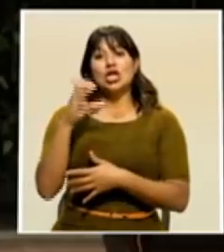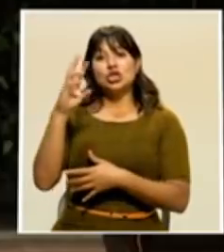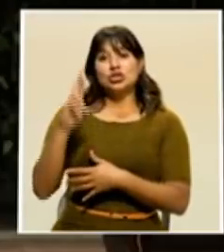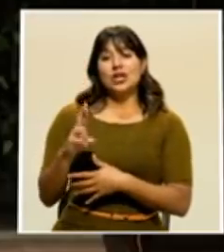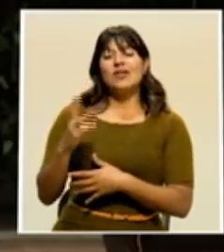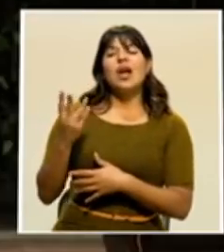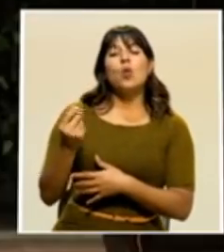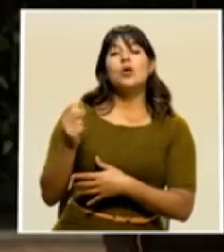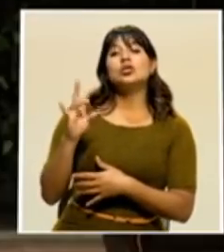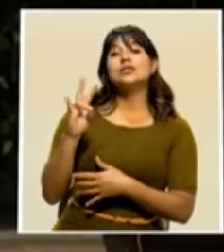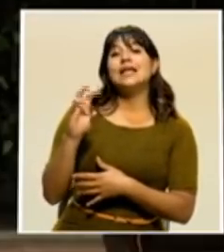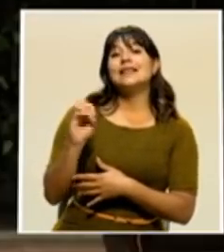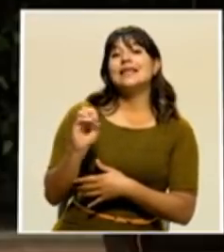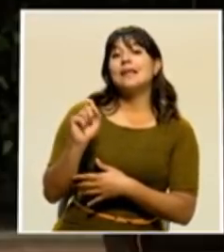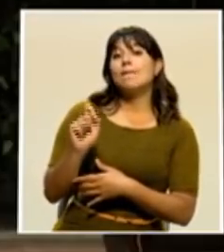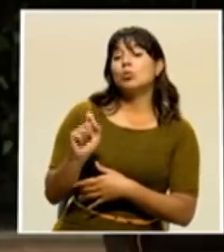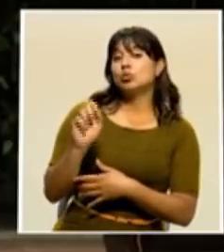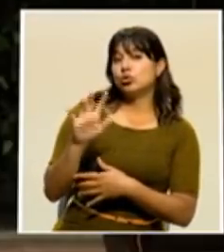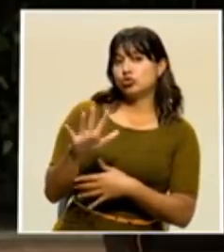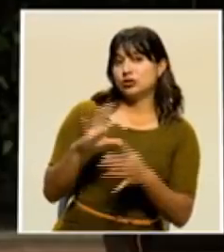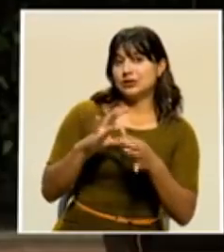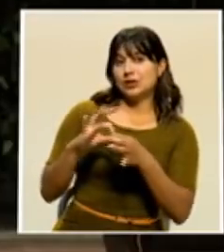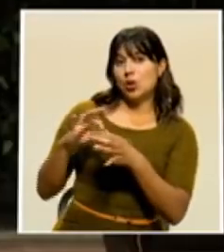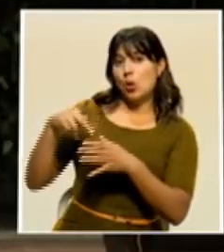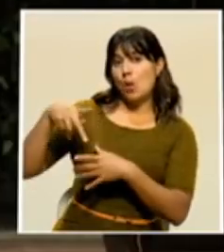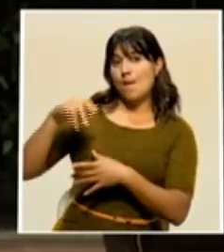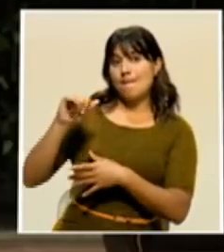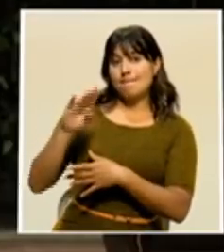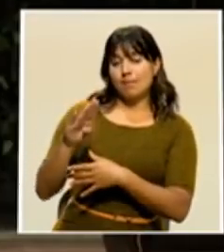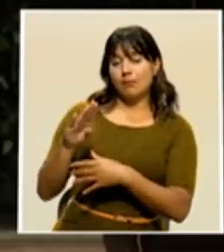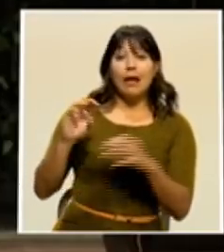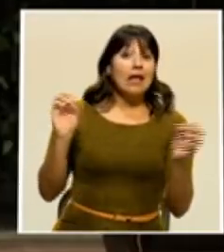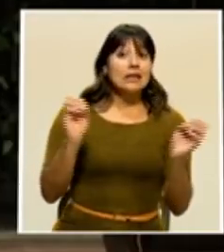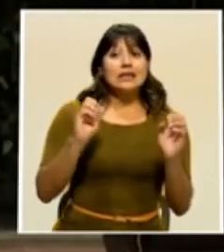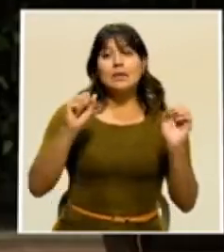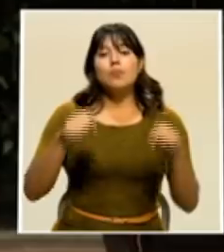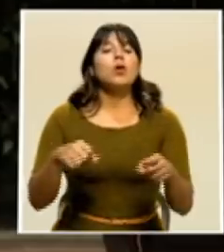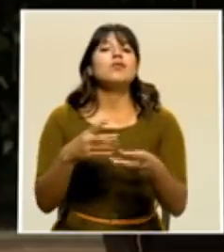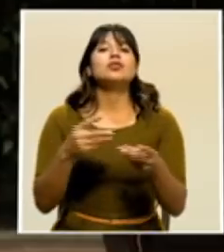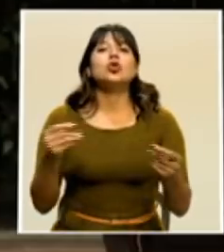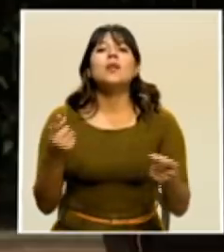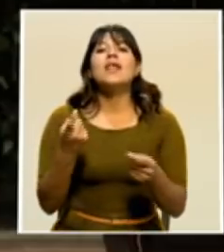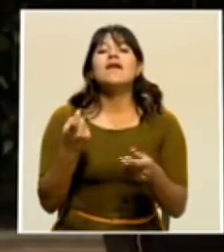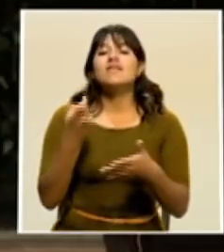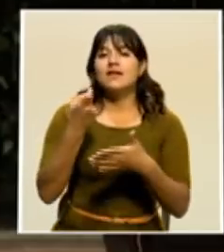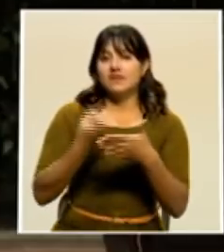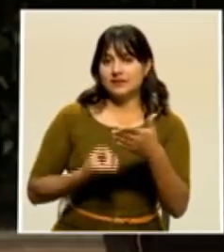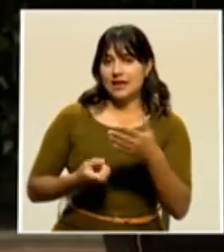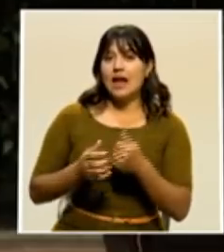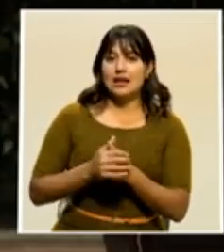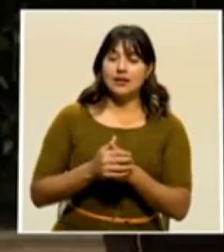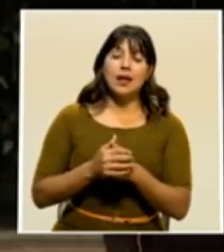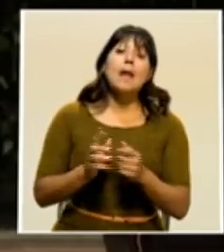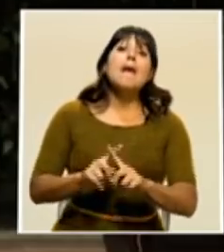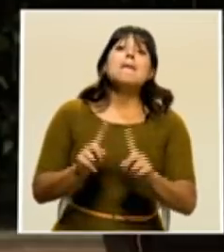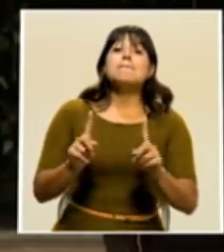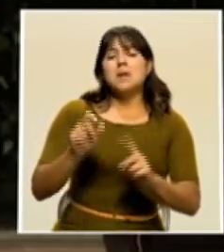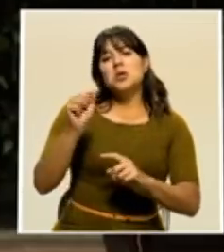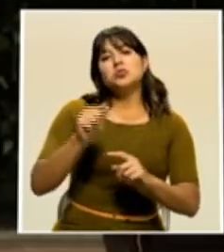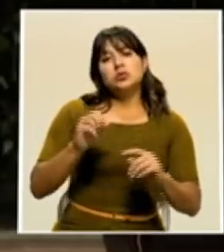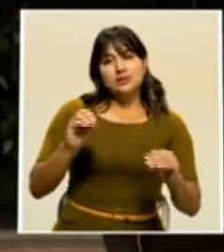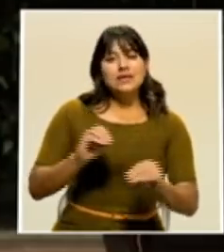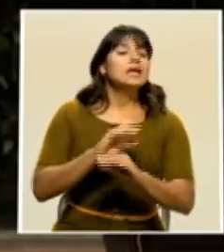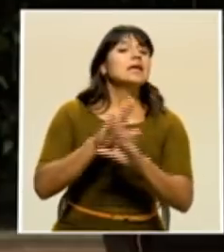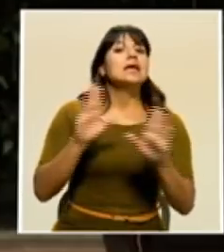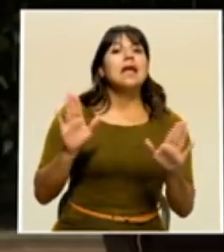Producto Interno Bruto, ni va a resolver la situación del déficit fiscal. Sin embargo, lo que sí es claro, y por lo menos esta